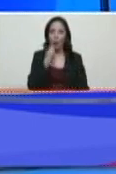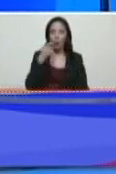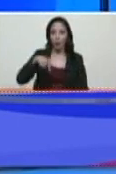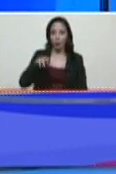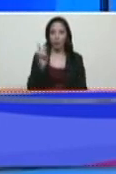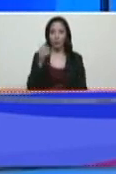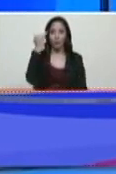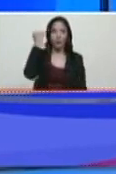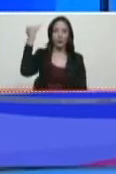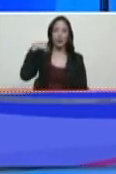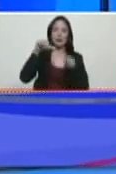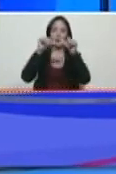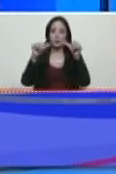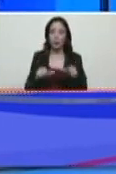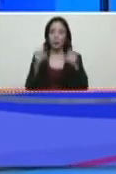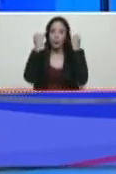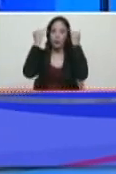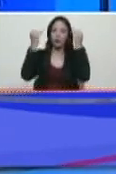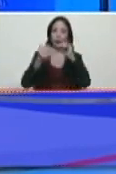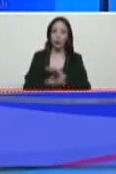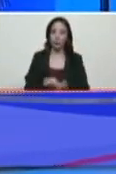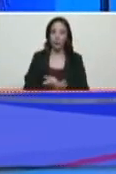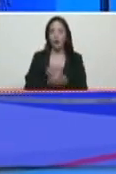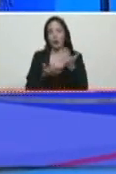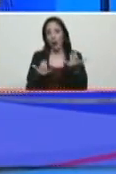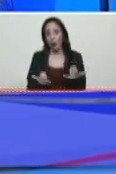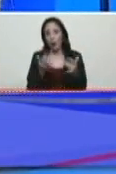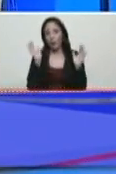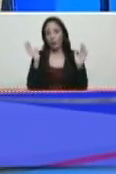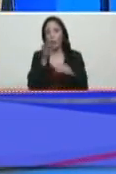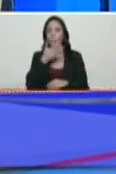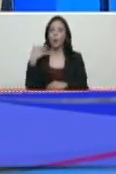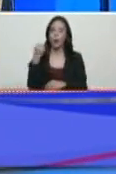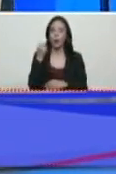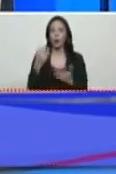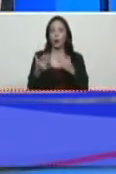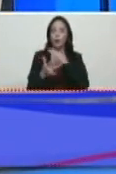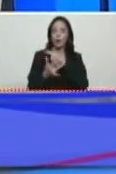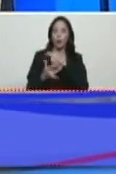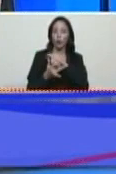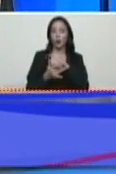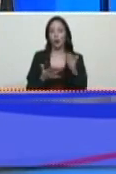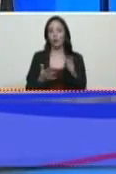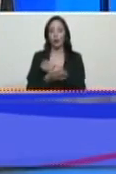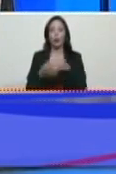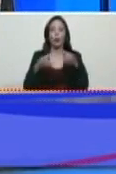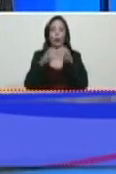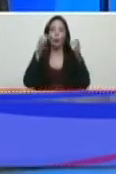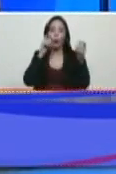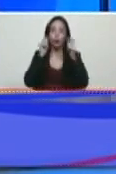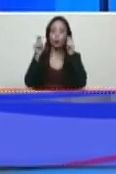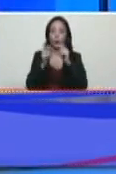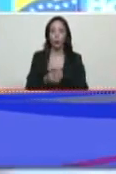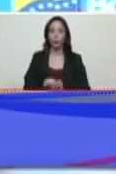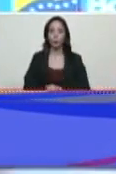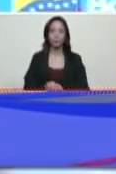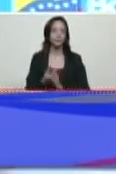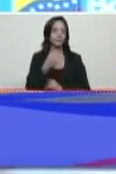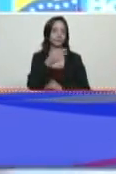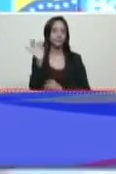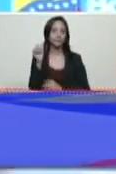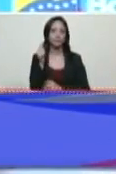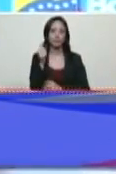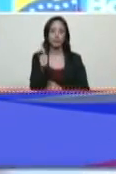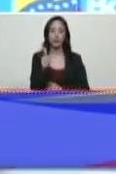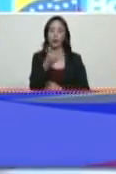creó estos sistemas y que ahora pues vamos a implementar para mejorar tecnológicamente el sector turístico, presidente. Excelente. Hay que